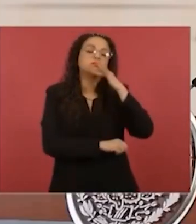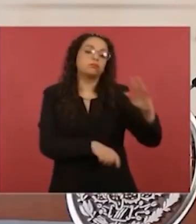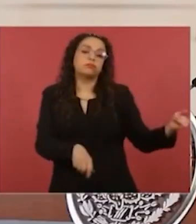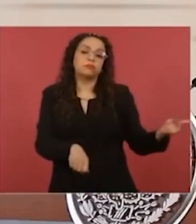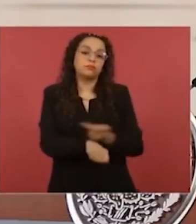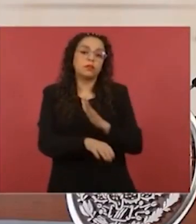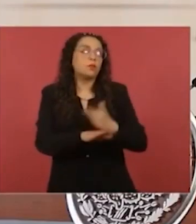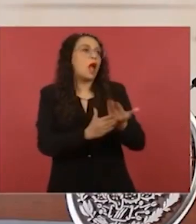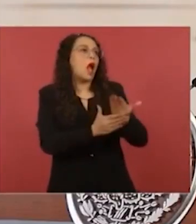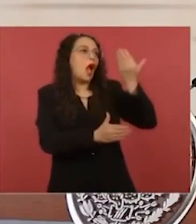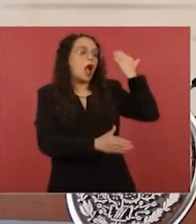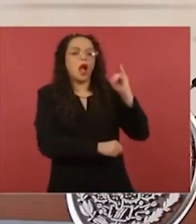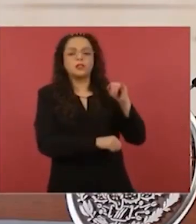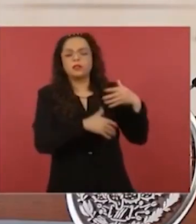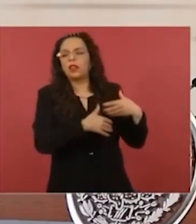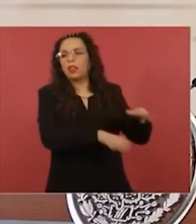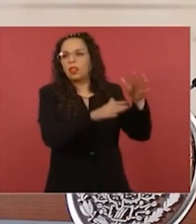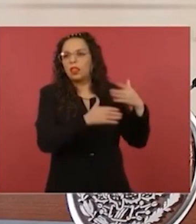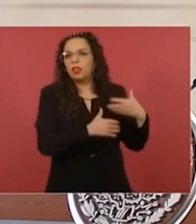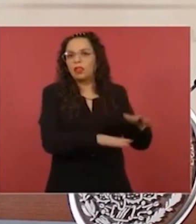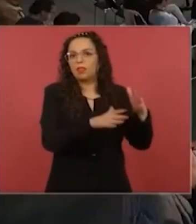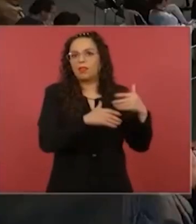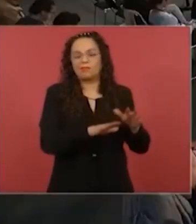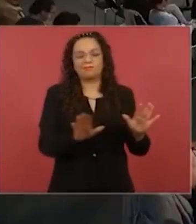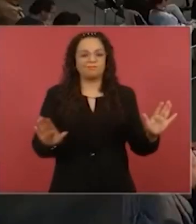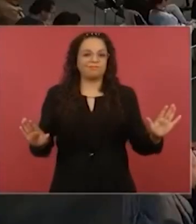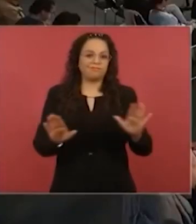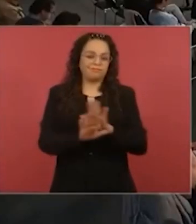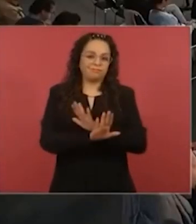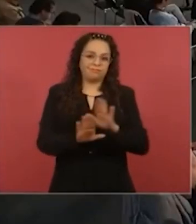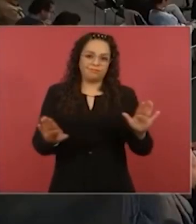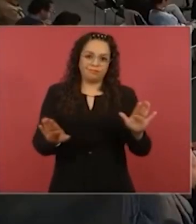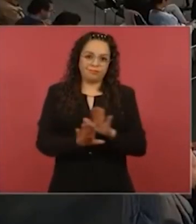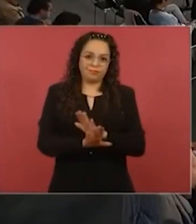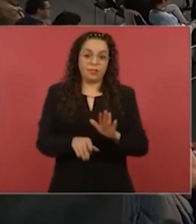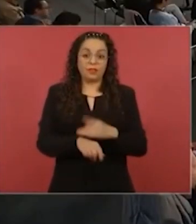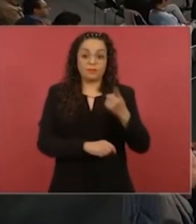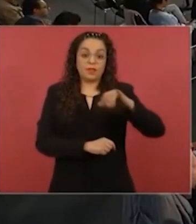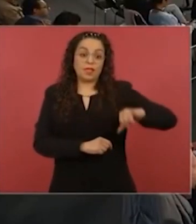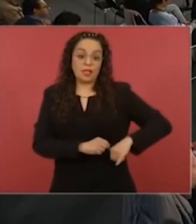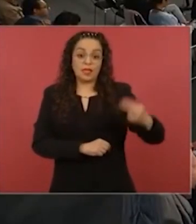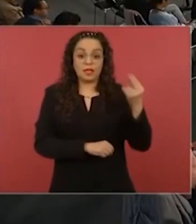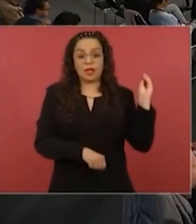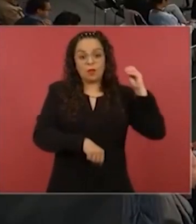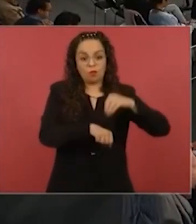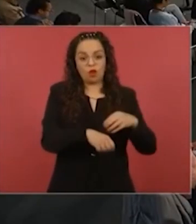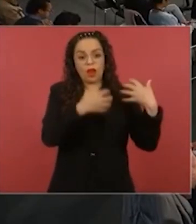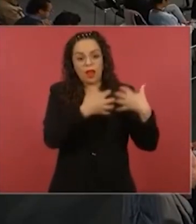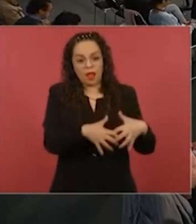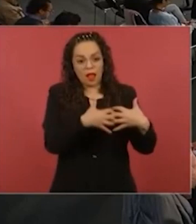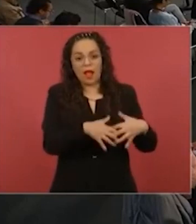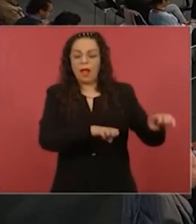en aras de que eh había que industrializar y que había que crear